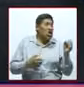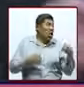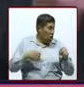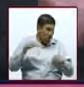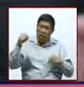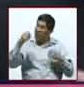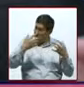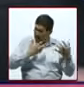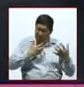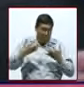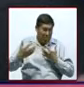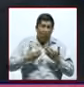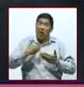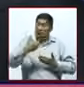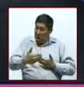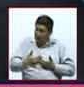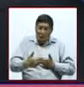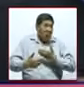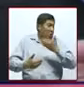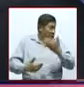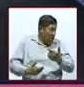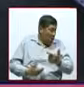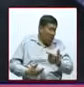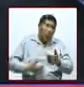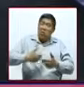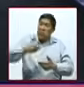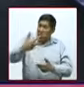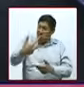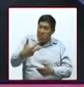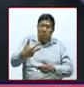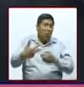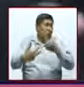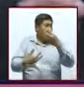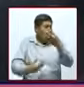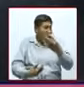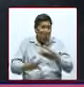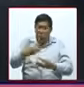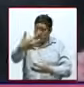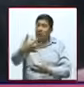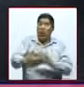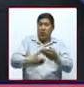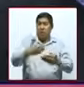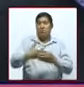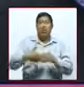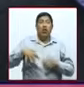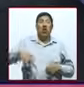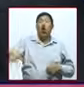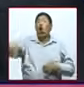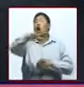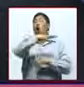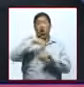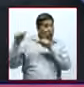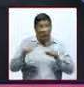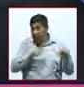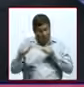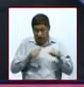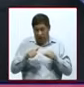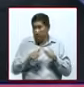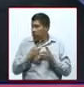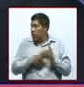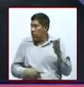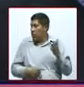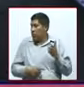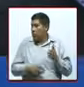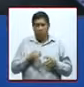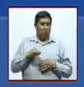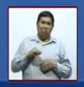en pasos concretos, en hitos concretos, en acciones de cada uno de los actores del Estado, que es lo que